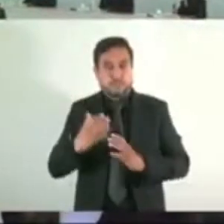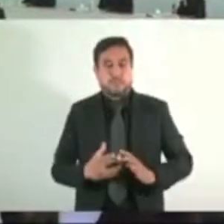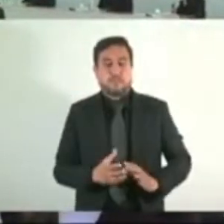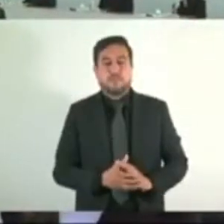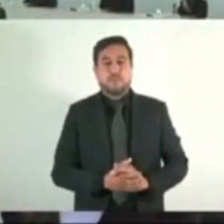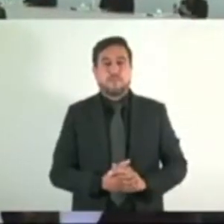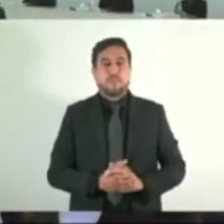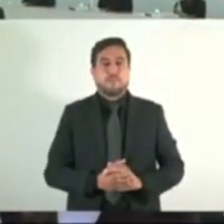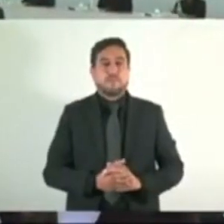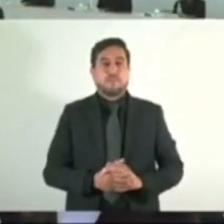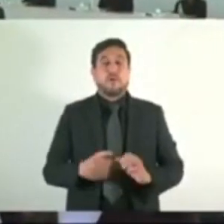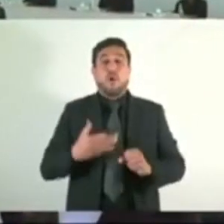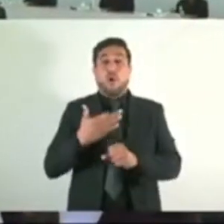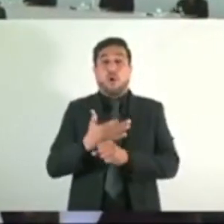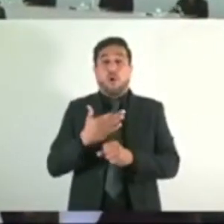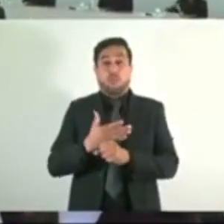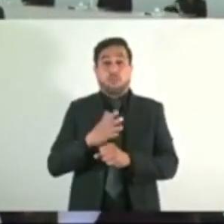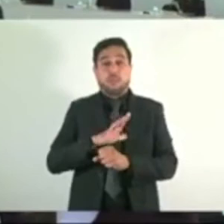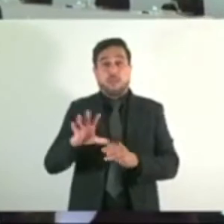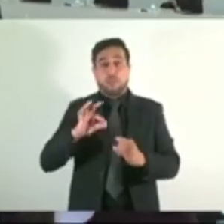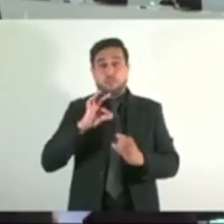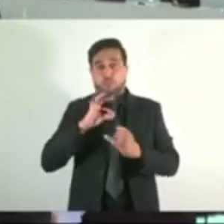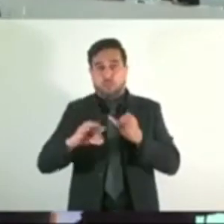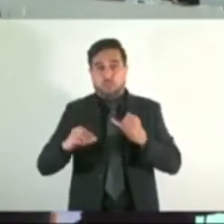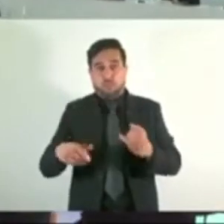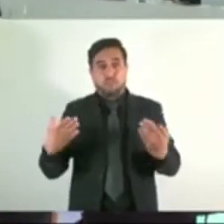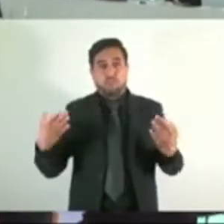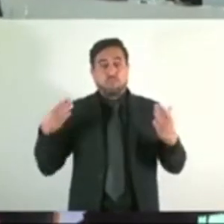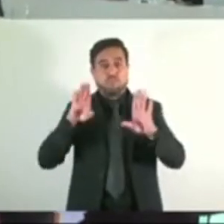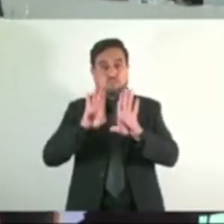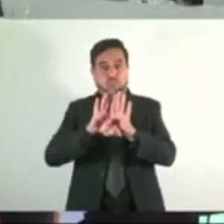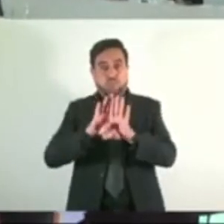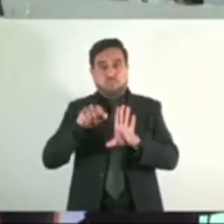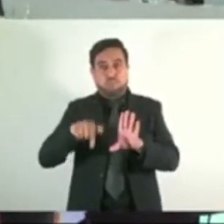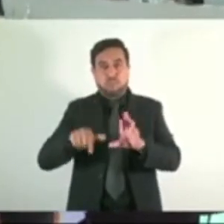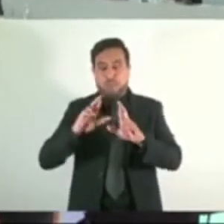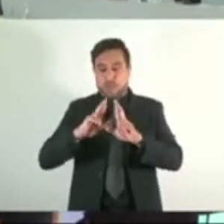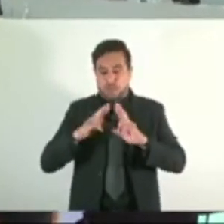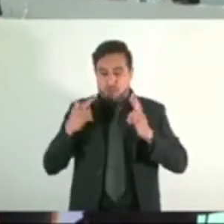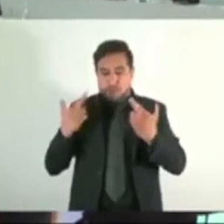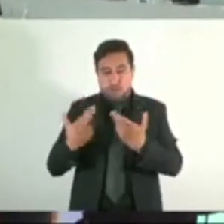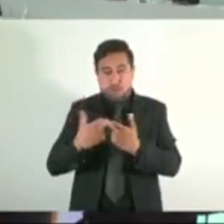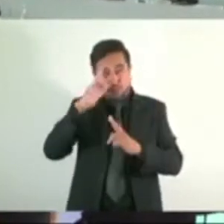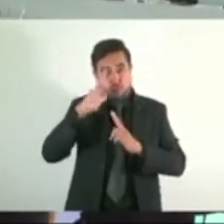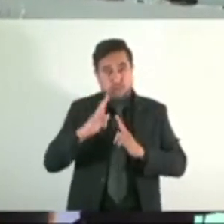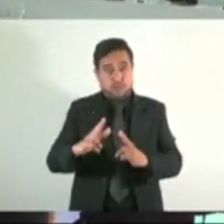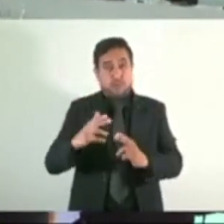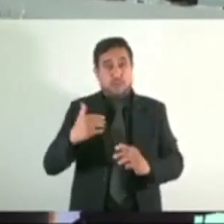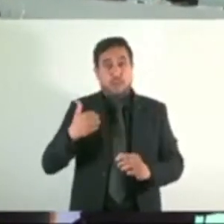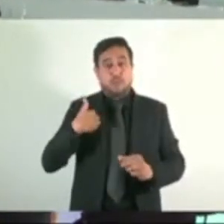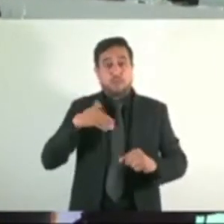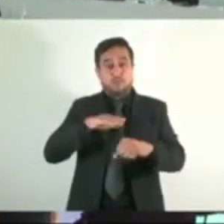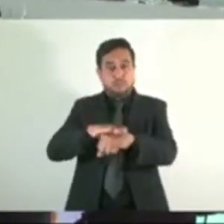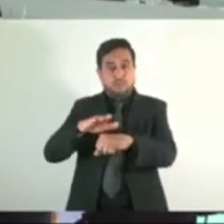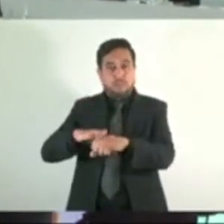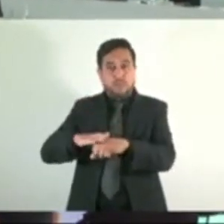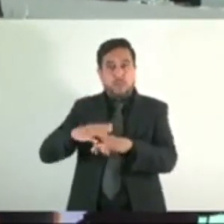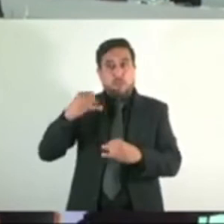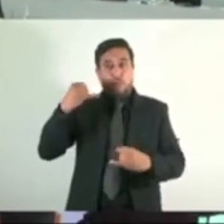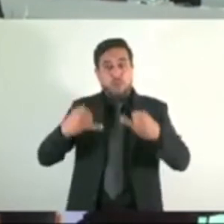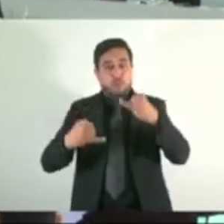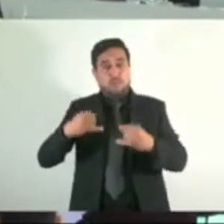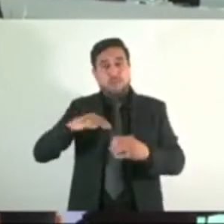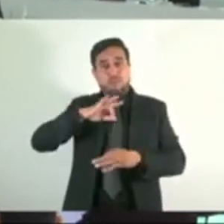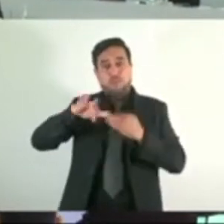No habiendo otro punto que desahogar, se da por concluida la sesión y se cita a las y los magistrados del Supremo Tribunal